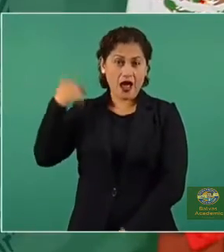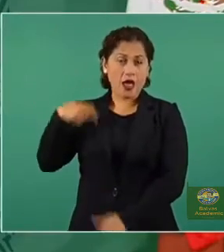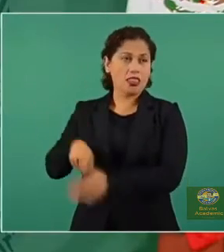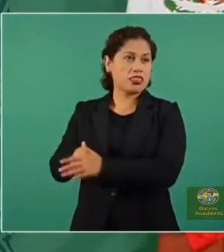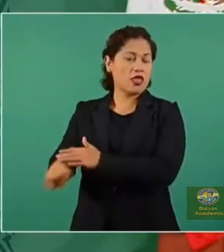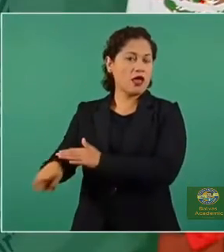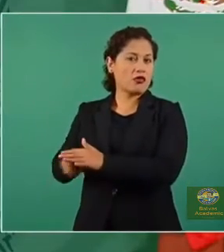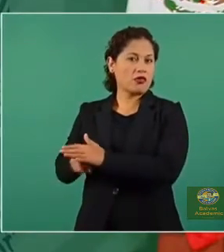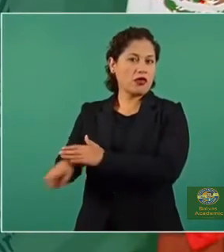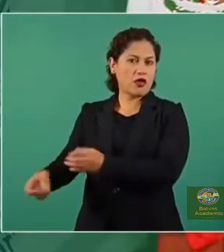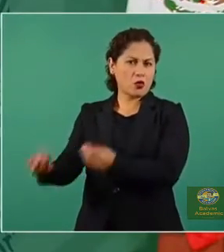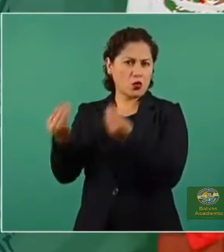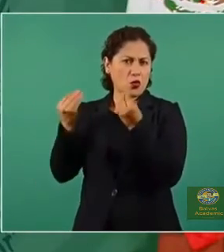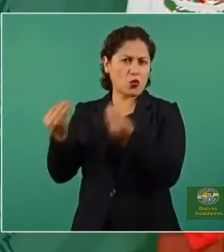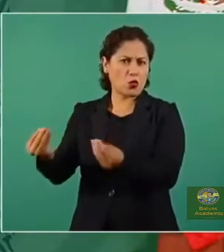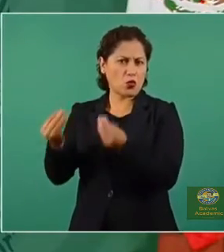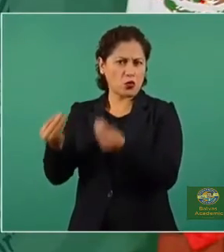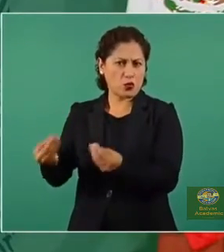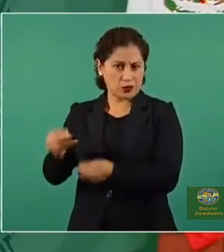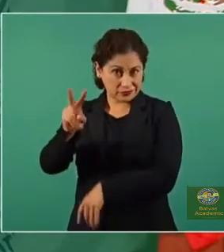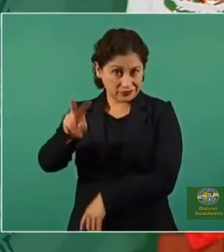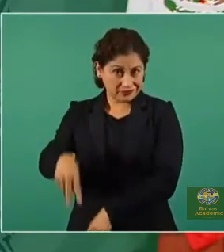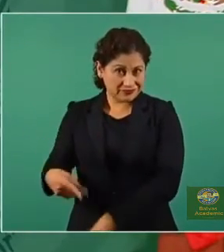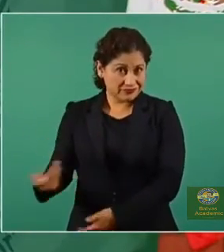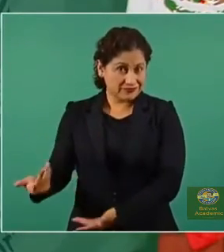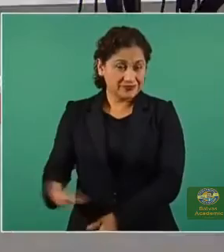en el sexenio pasado.